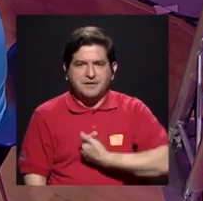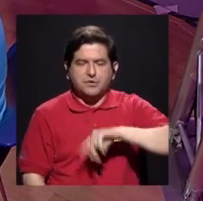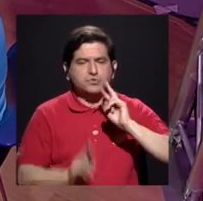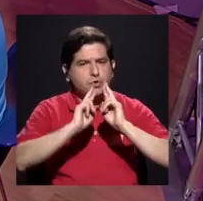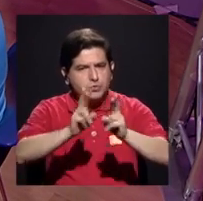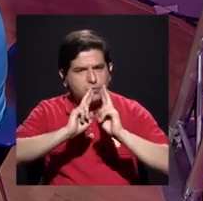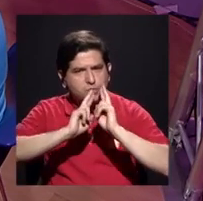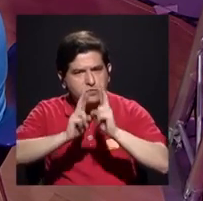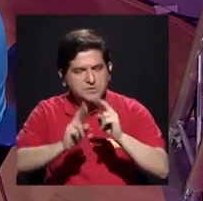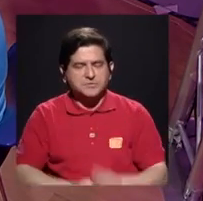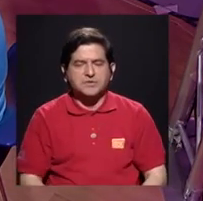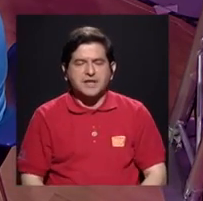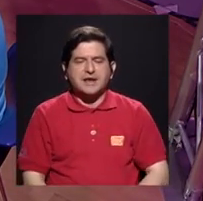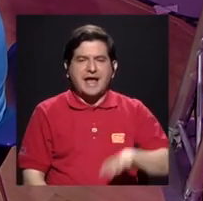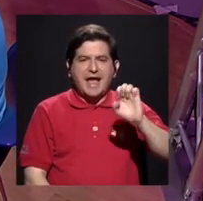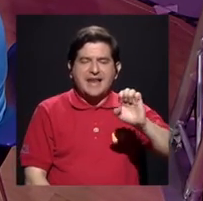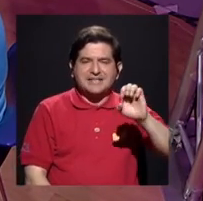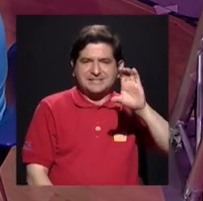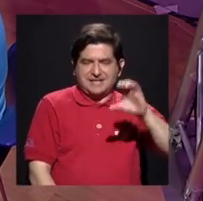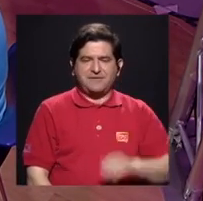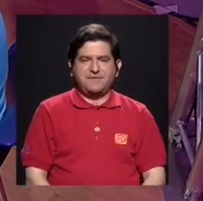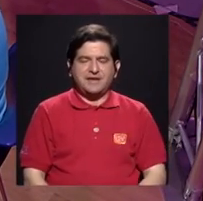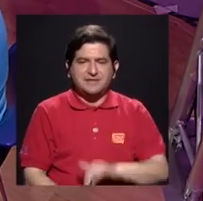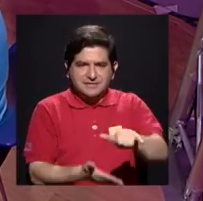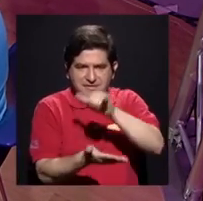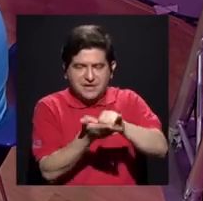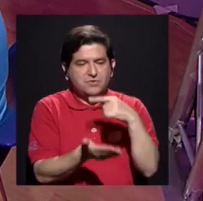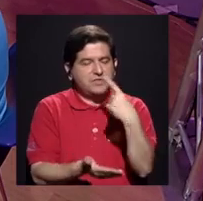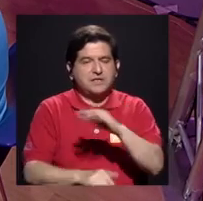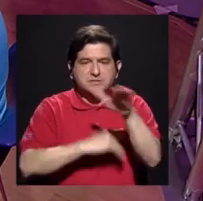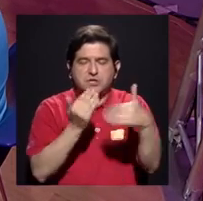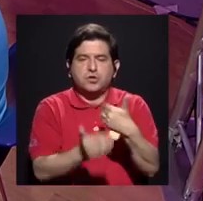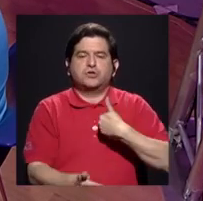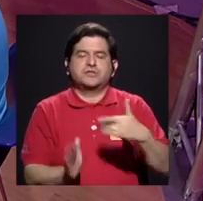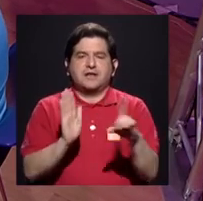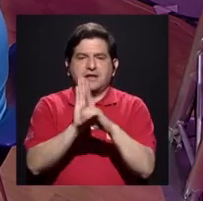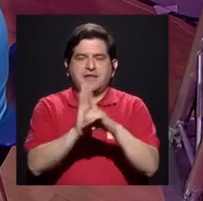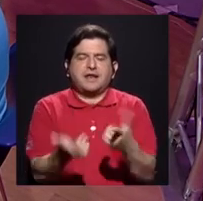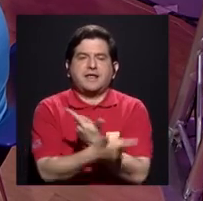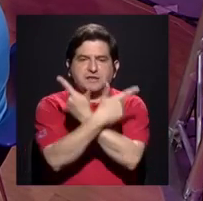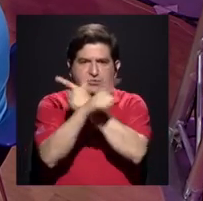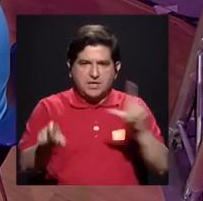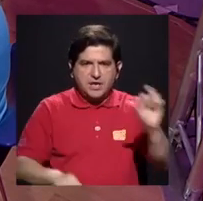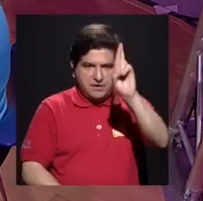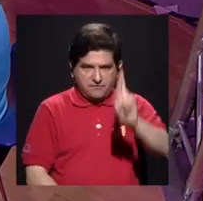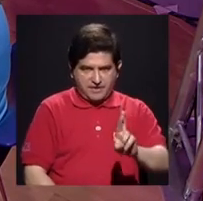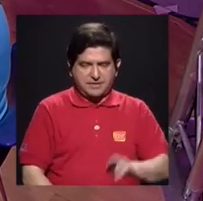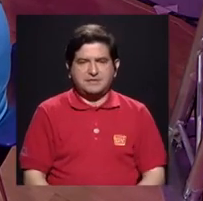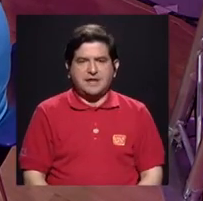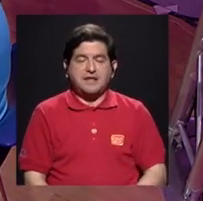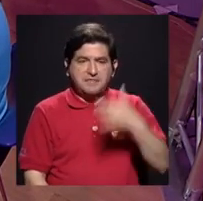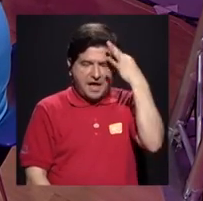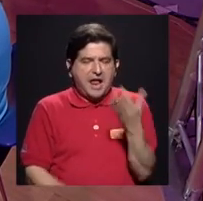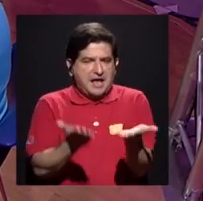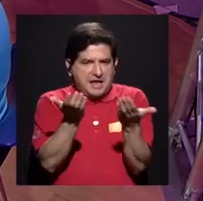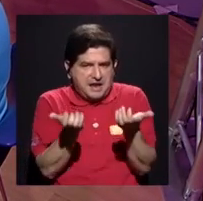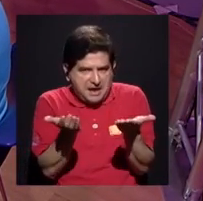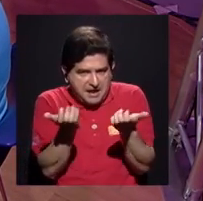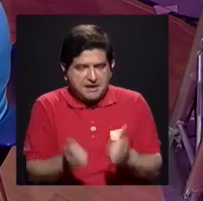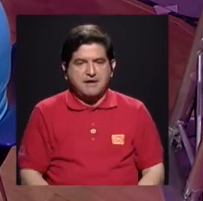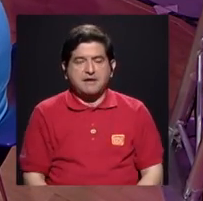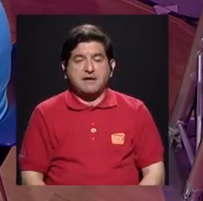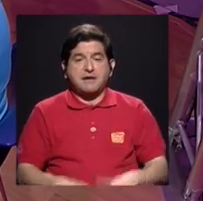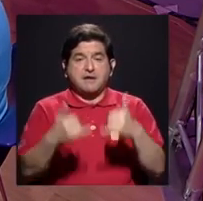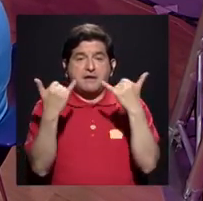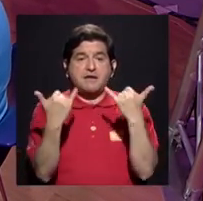responderle a doña elizabeth camacho de san josé dice que todos tienen derecho y libertad en costa rica a creer lo que quieran y